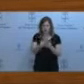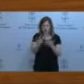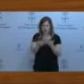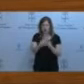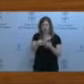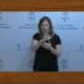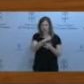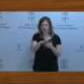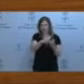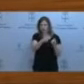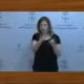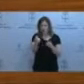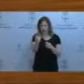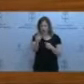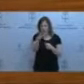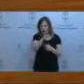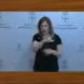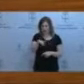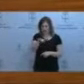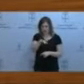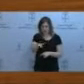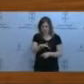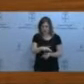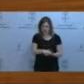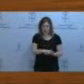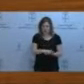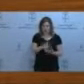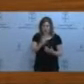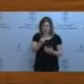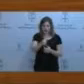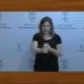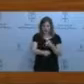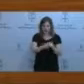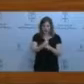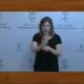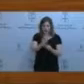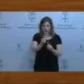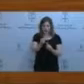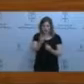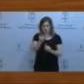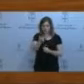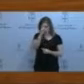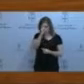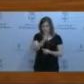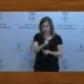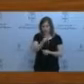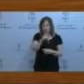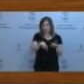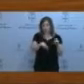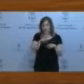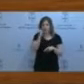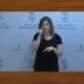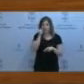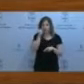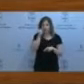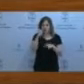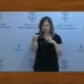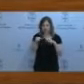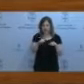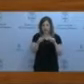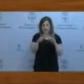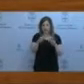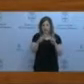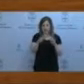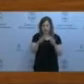5 áreas más. Nos queda legislatura, no sé si mucha o poca, el destino y la voluntad del señor Fernández lo decidirán, pero